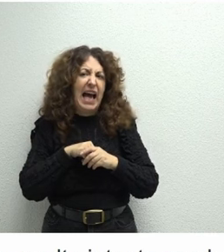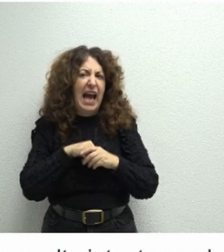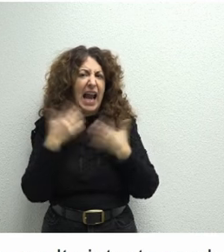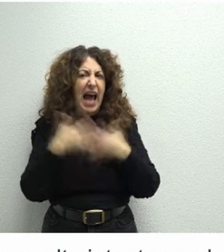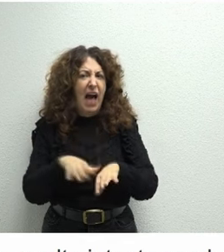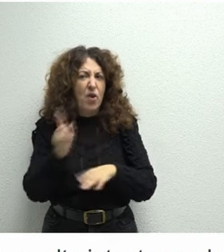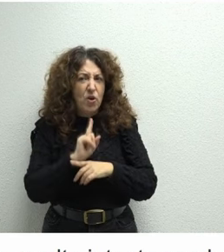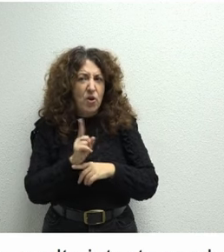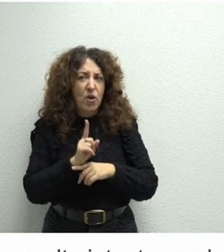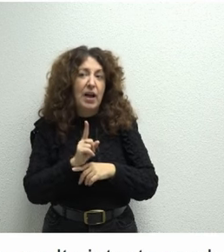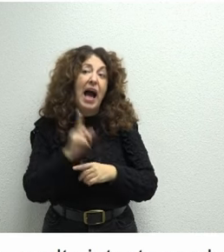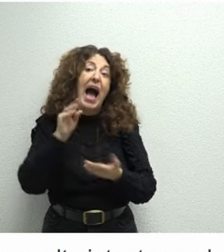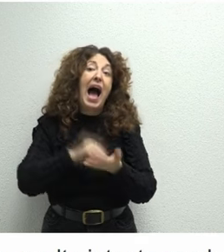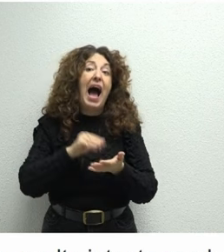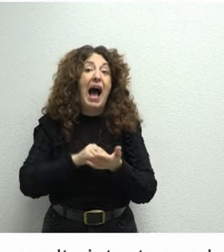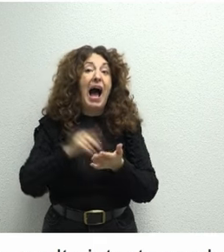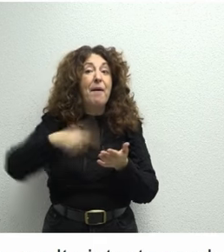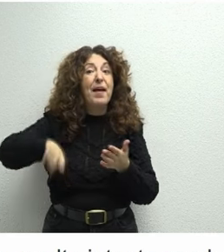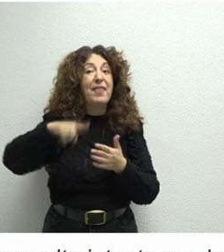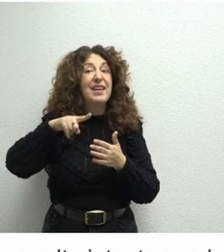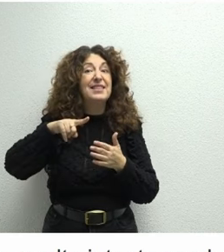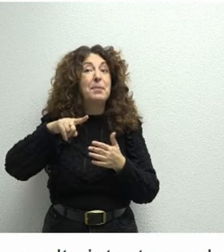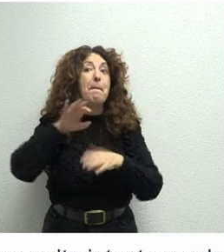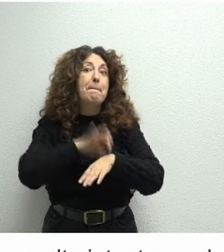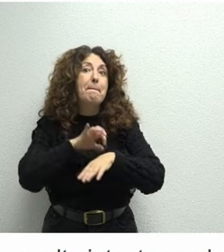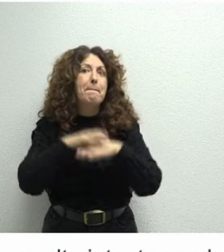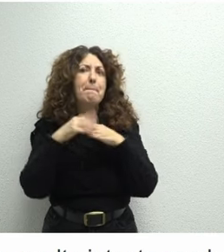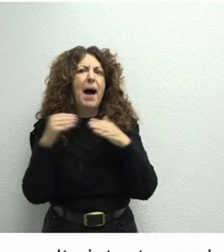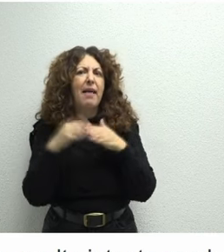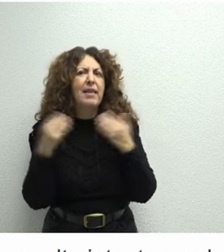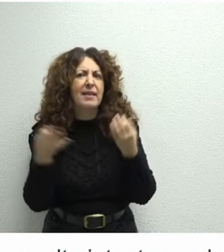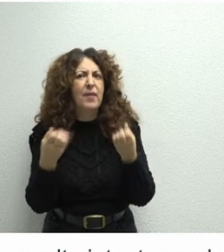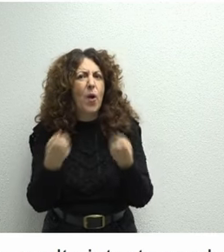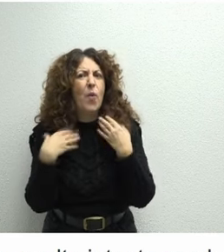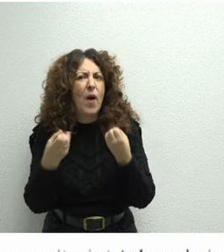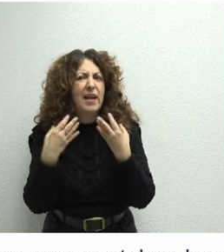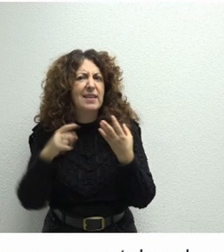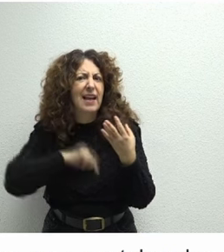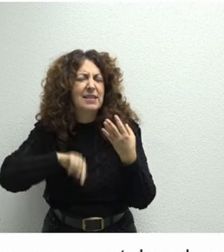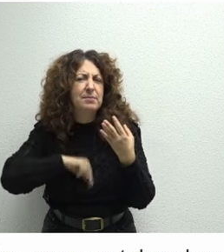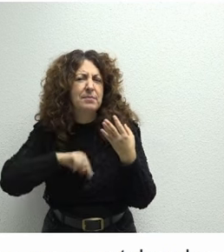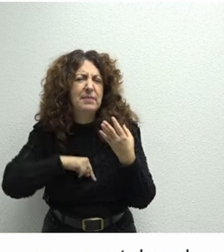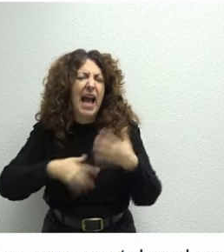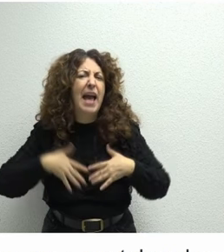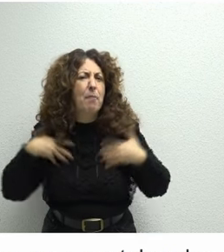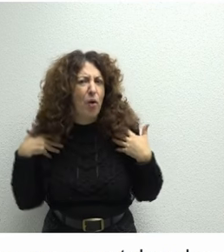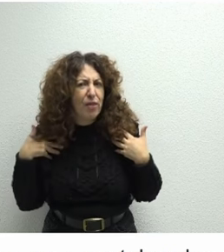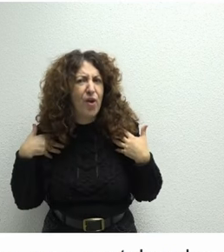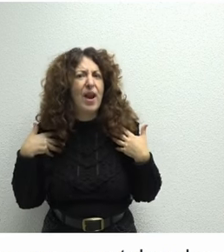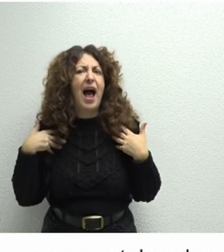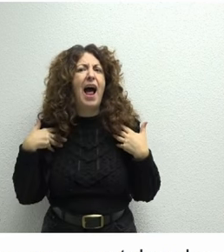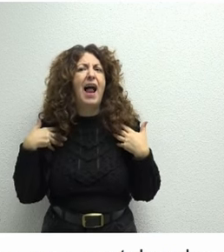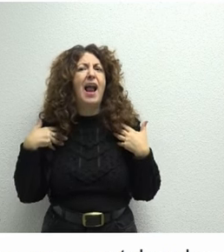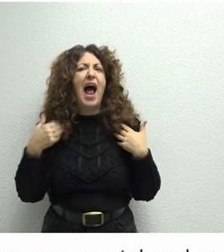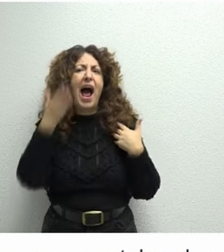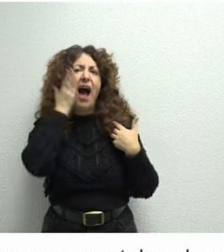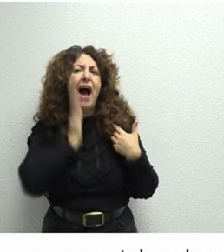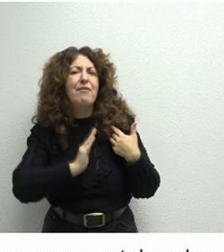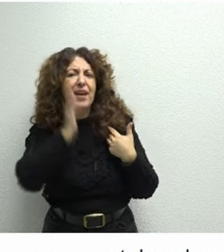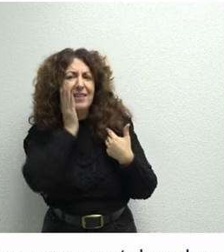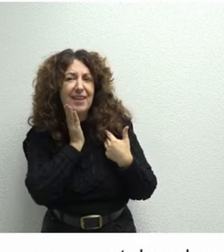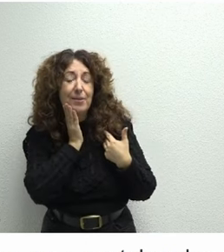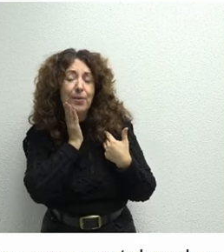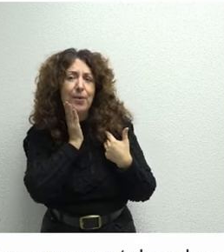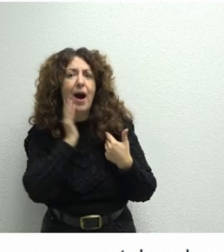veces e los pacientes de Salud Mental necesitan explicar un poco Cómo se sienten a nivel emocional a nivel afectivo y